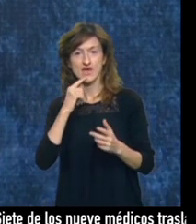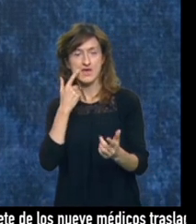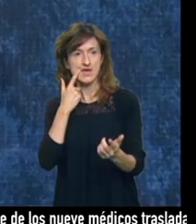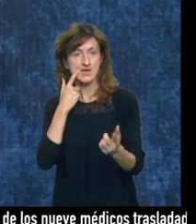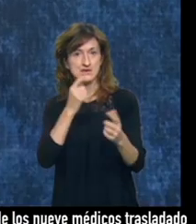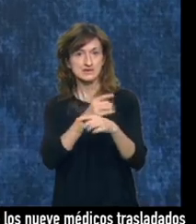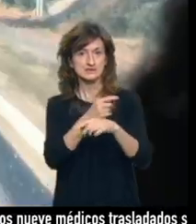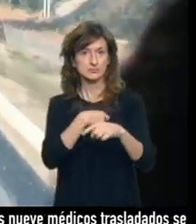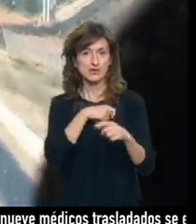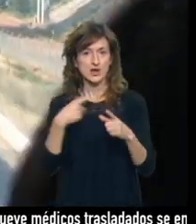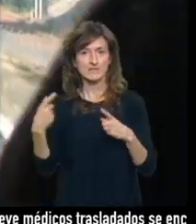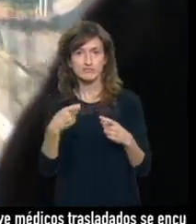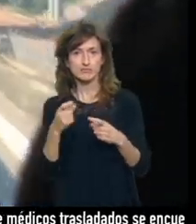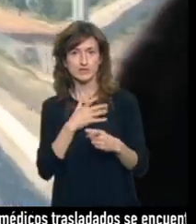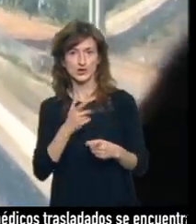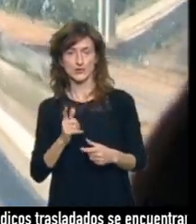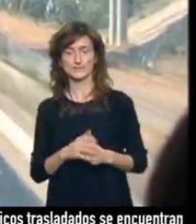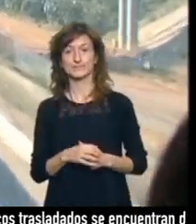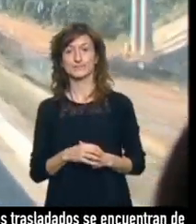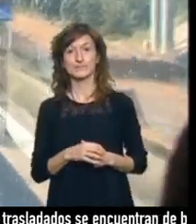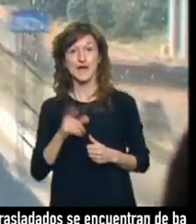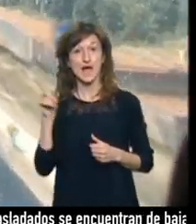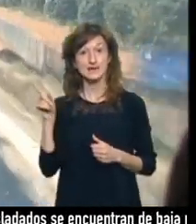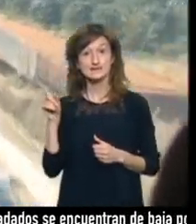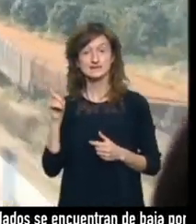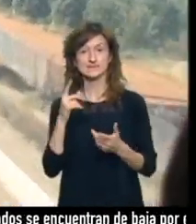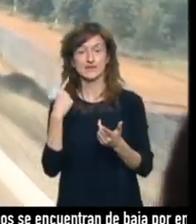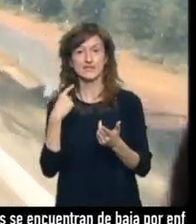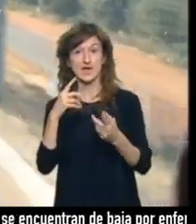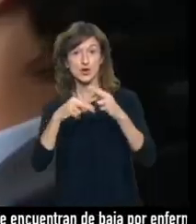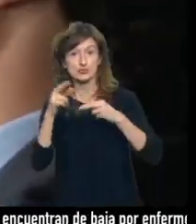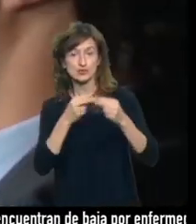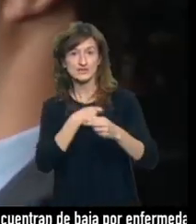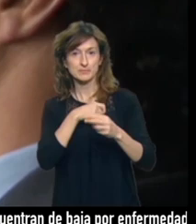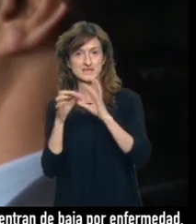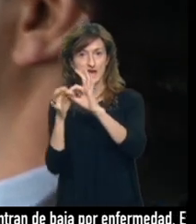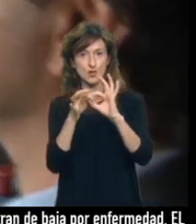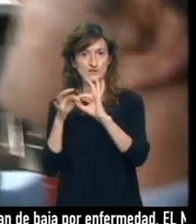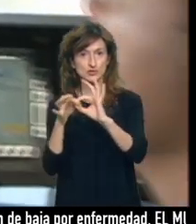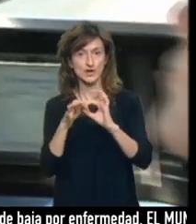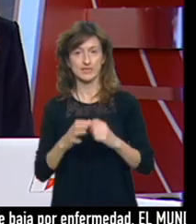enfrentamiento entre españoles. Así es como se construye, ha dicho el ministro, una España cohesionada.